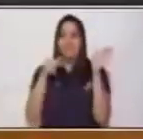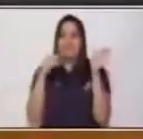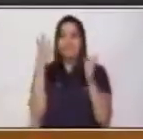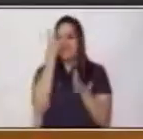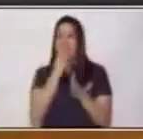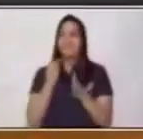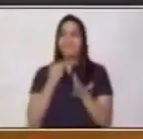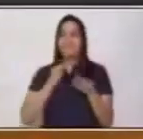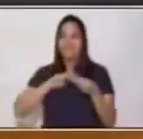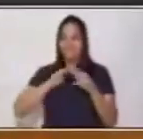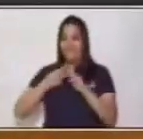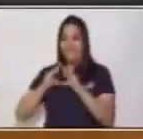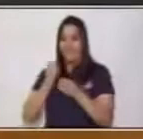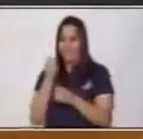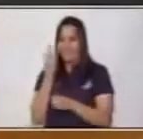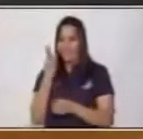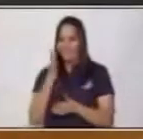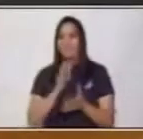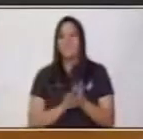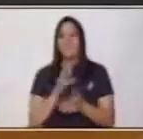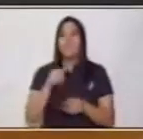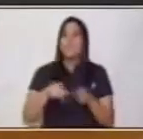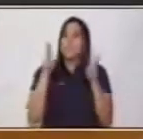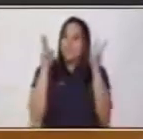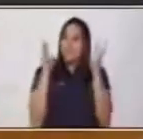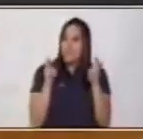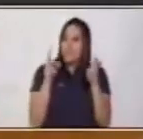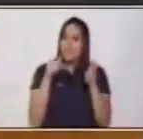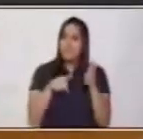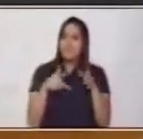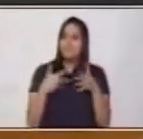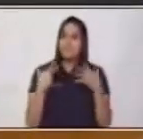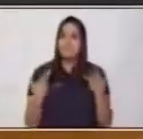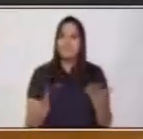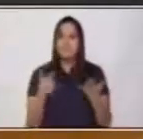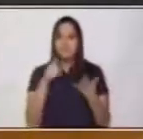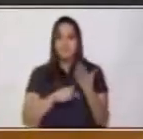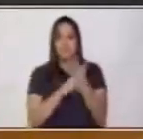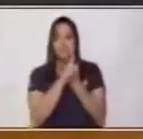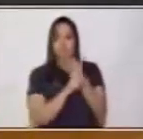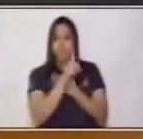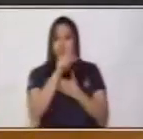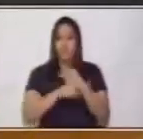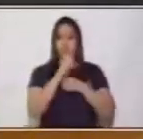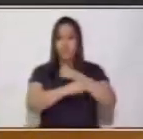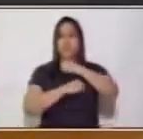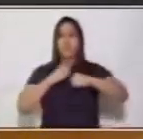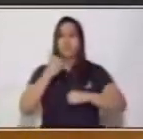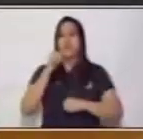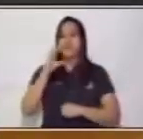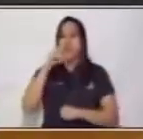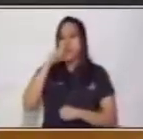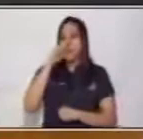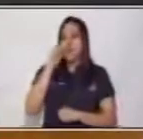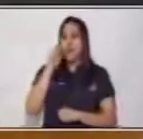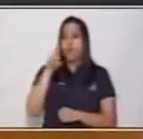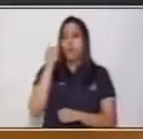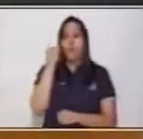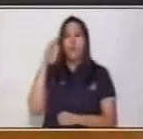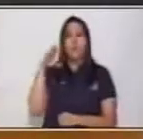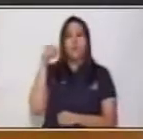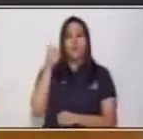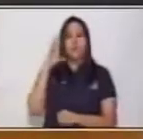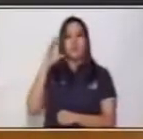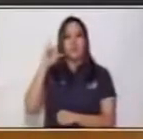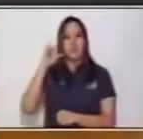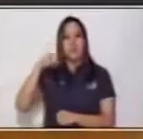números. El tema de hoy, basado en los casos de factorización, es algo